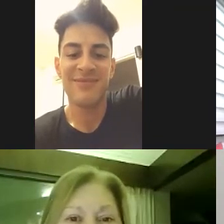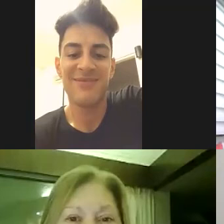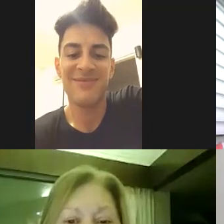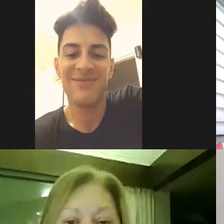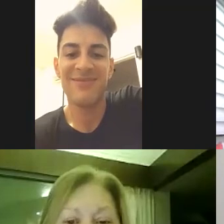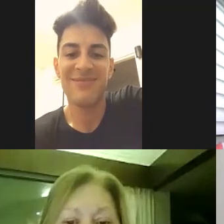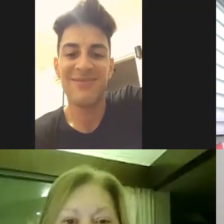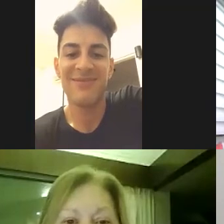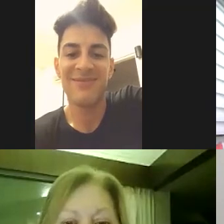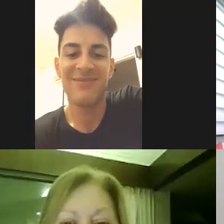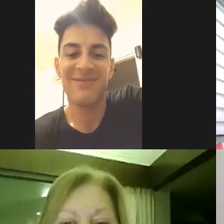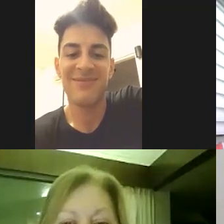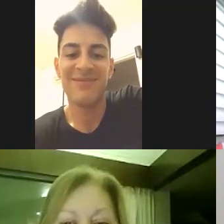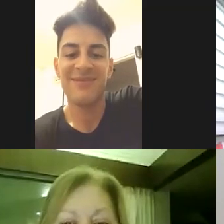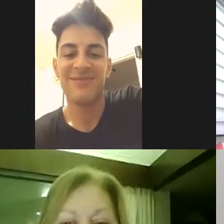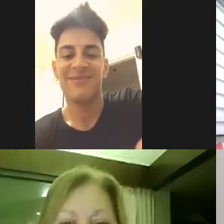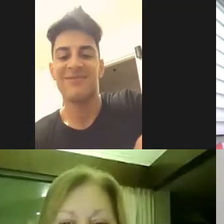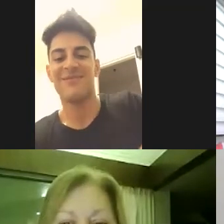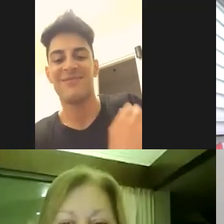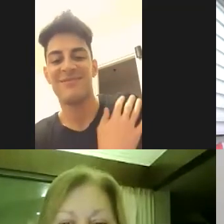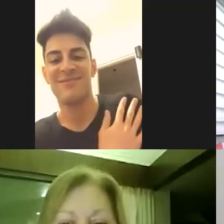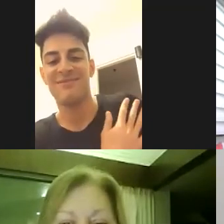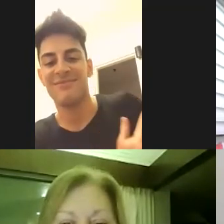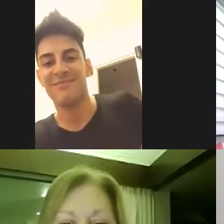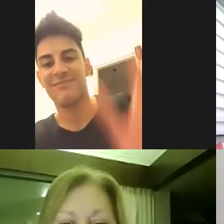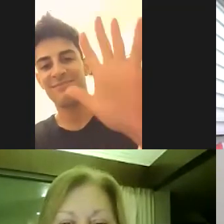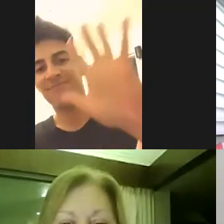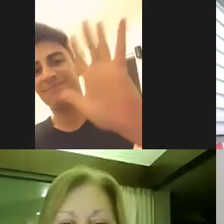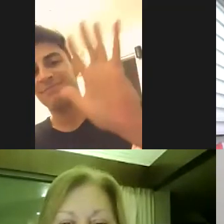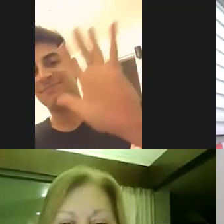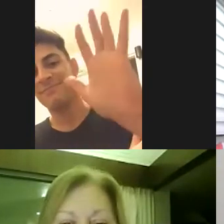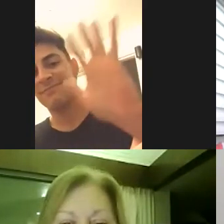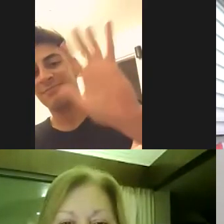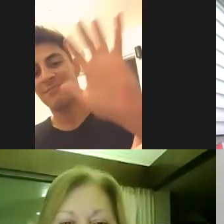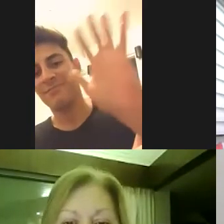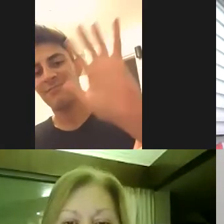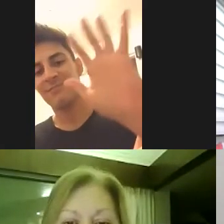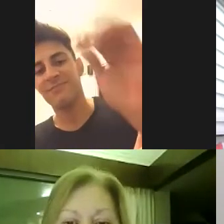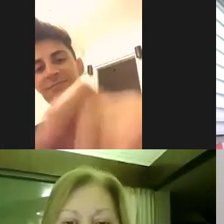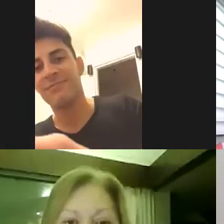Buenas noches. Buenas noches. Buenas noches.